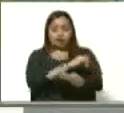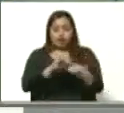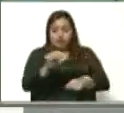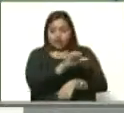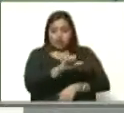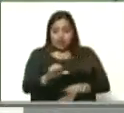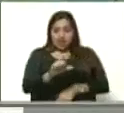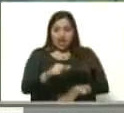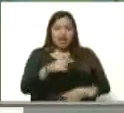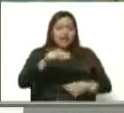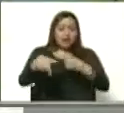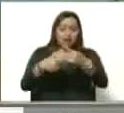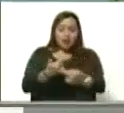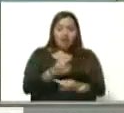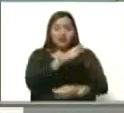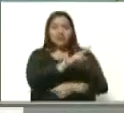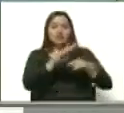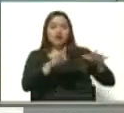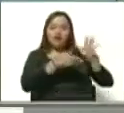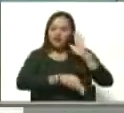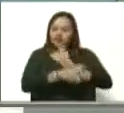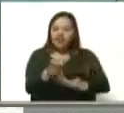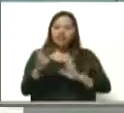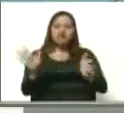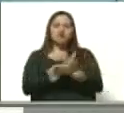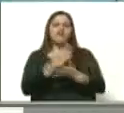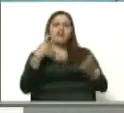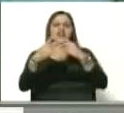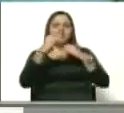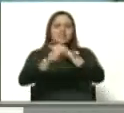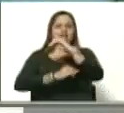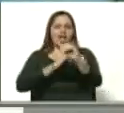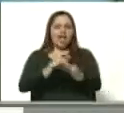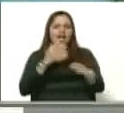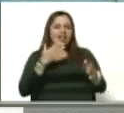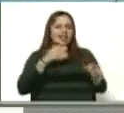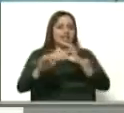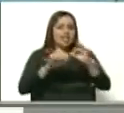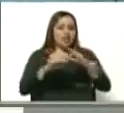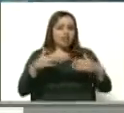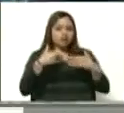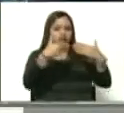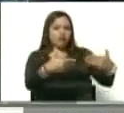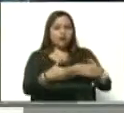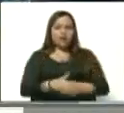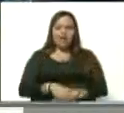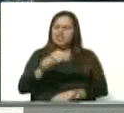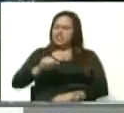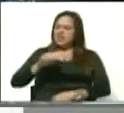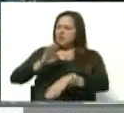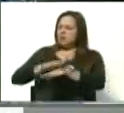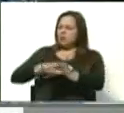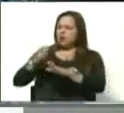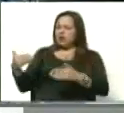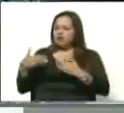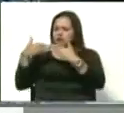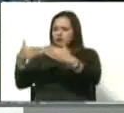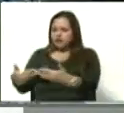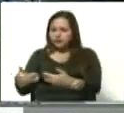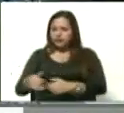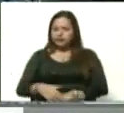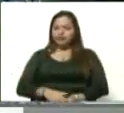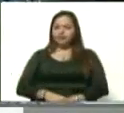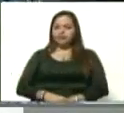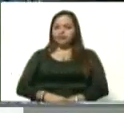que vayan a partir del 29 a este Festival Internacional de Teatro Progresista? Claro que sí. ¿Por qué progresista? Progresista